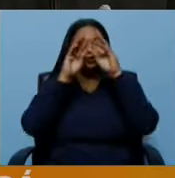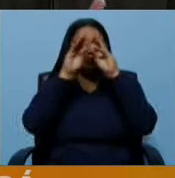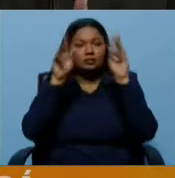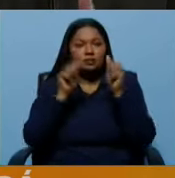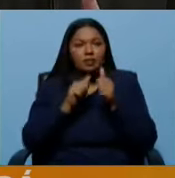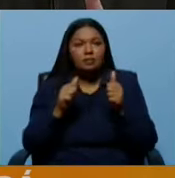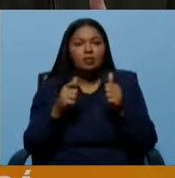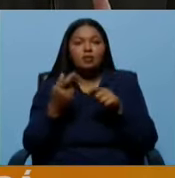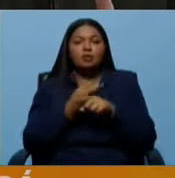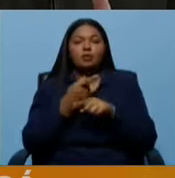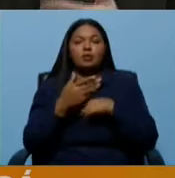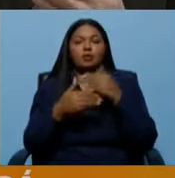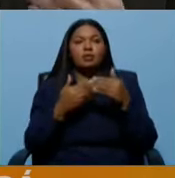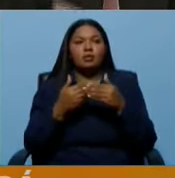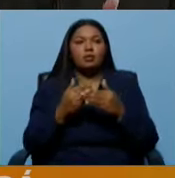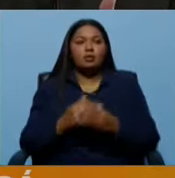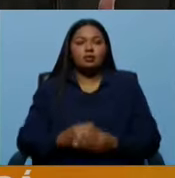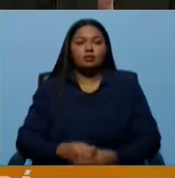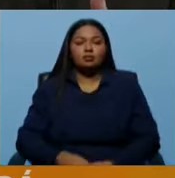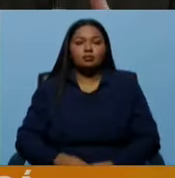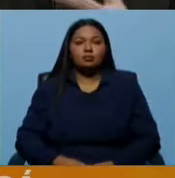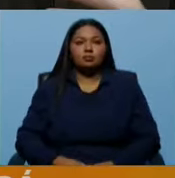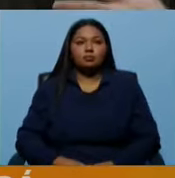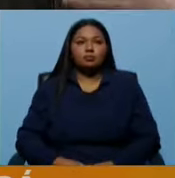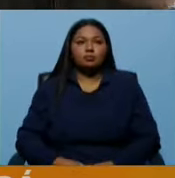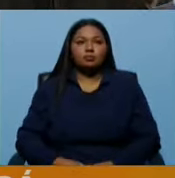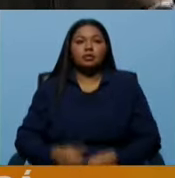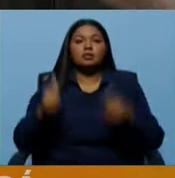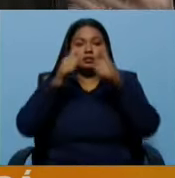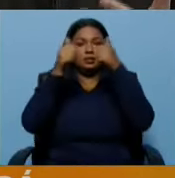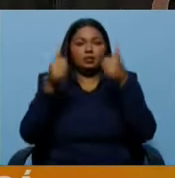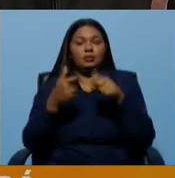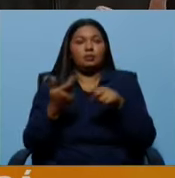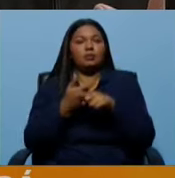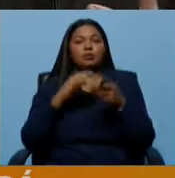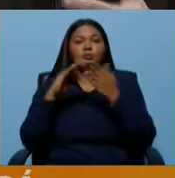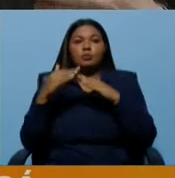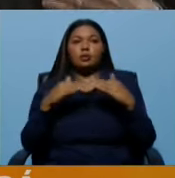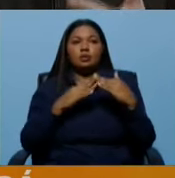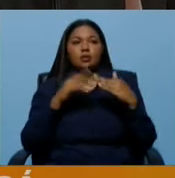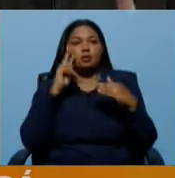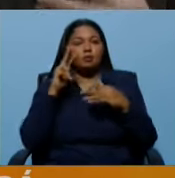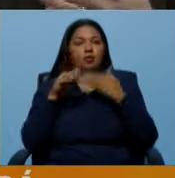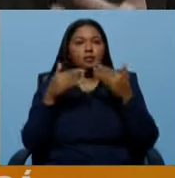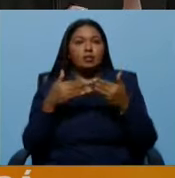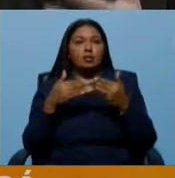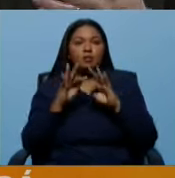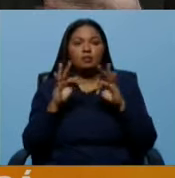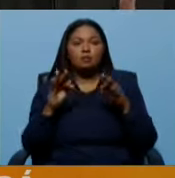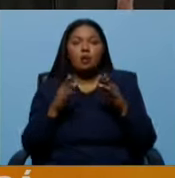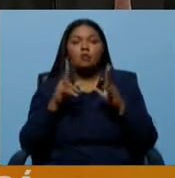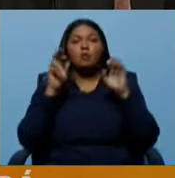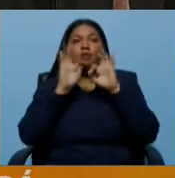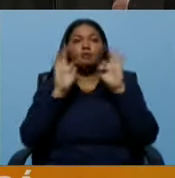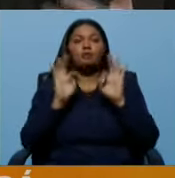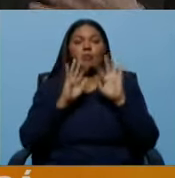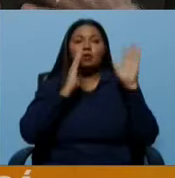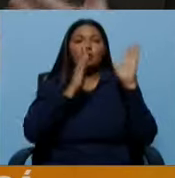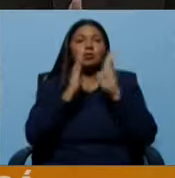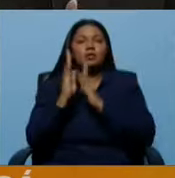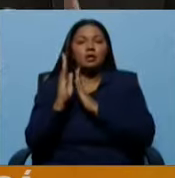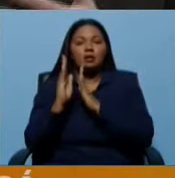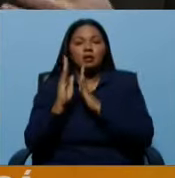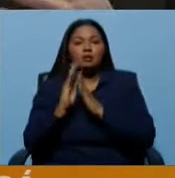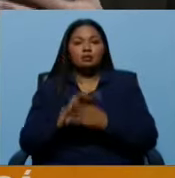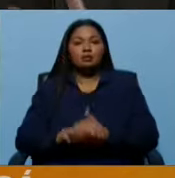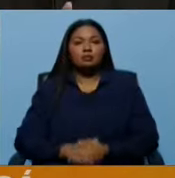popular? ¿Cómo construimos un sistema de gobierno comunitario? ¿Cómo damos el salto definitivo a una nueva forma de organización desde el punto de vista de nuestro Estado,